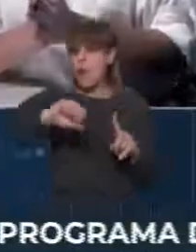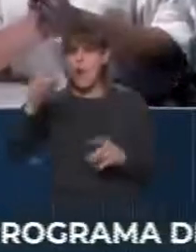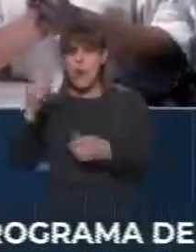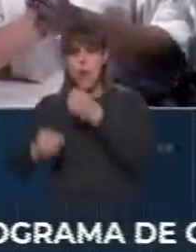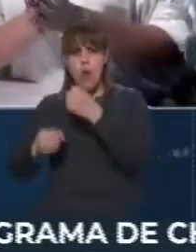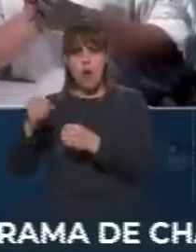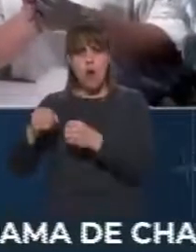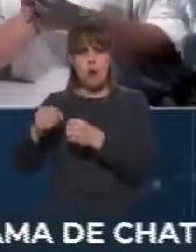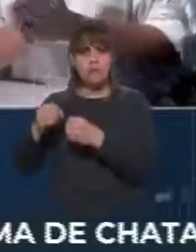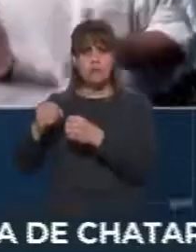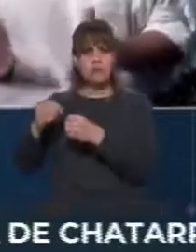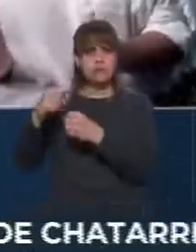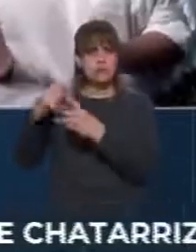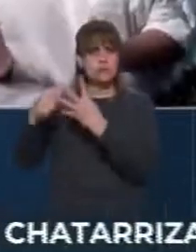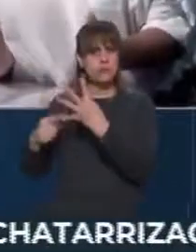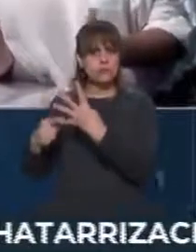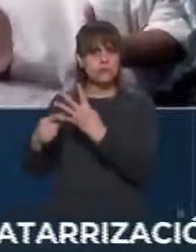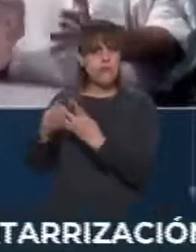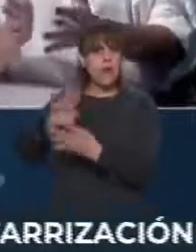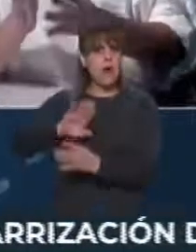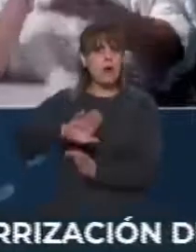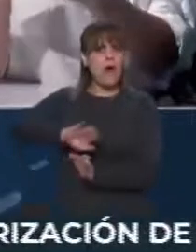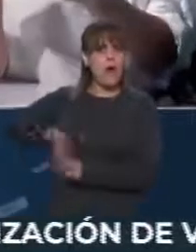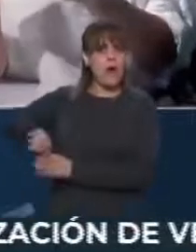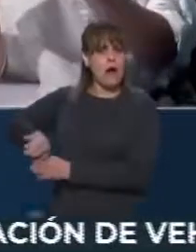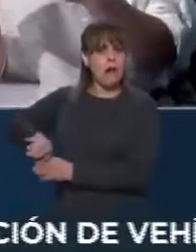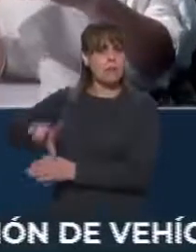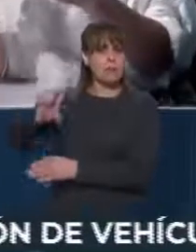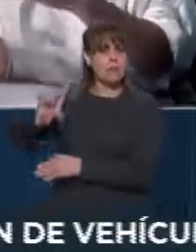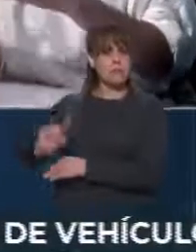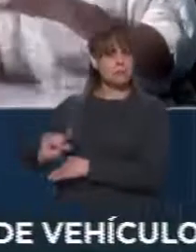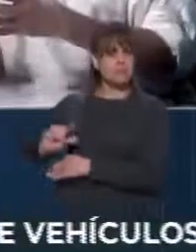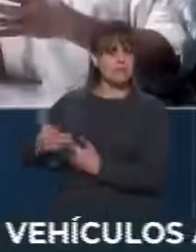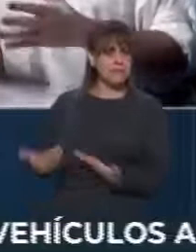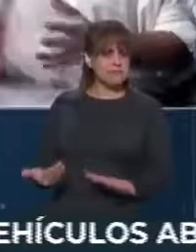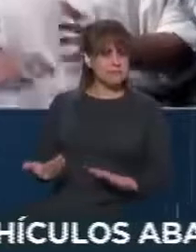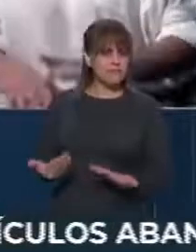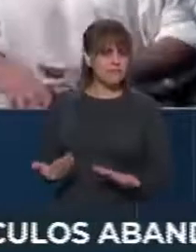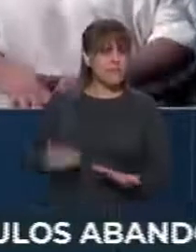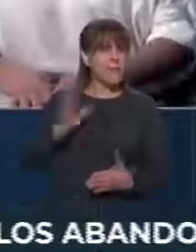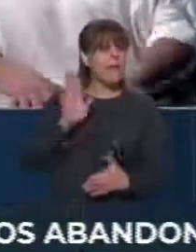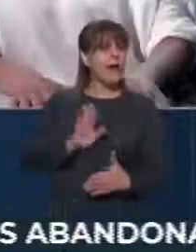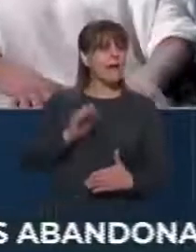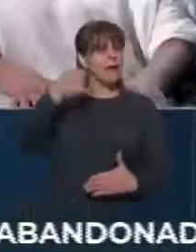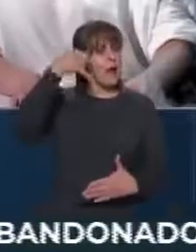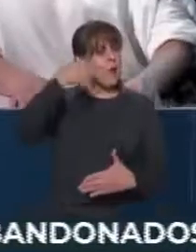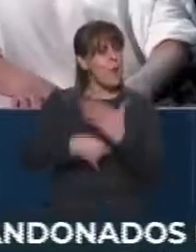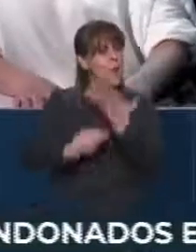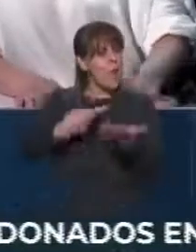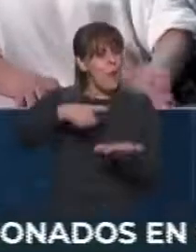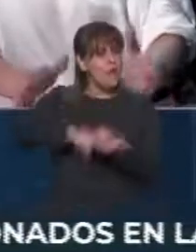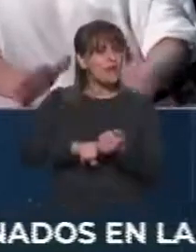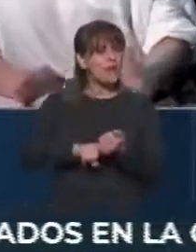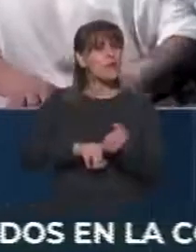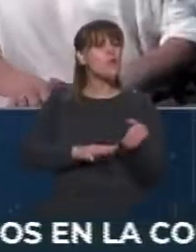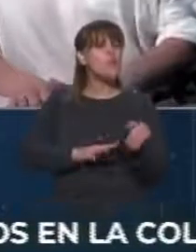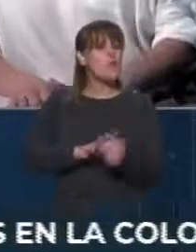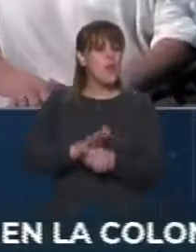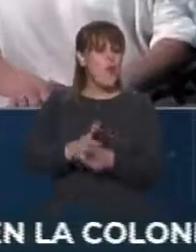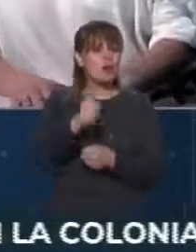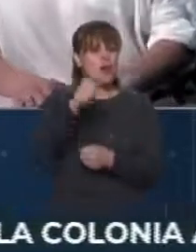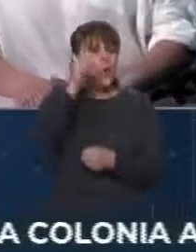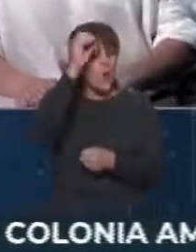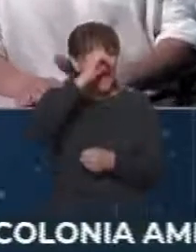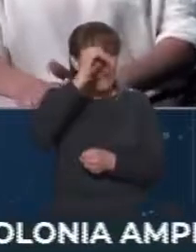ministros de la Suprema Corte pues no valen nada. O sea, lo que hay detrás de eso creo que vale la pena. ¿Qué nos puedes